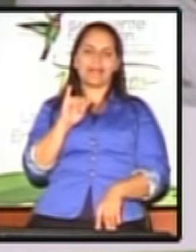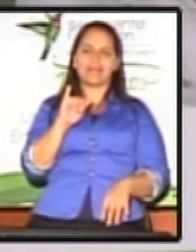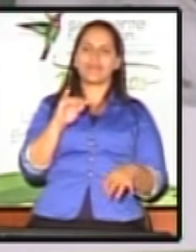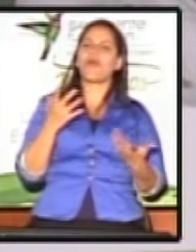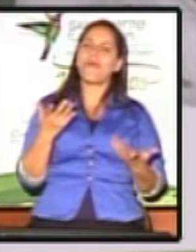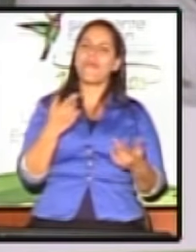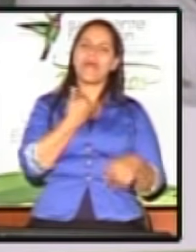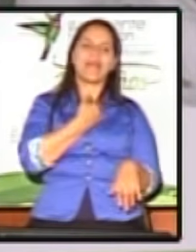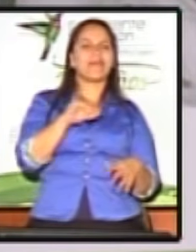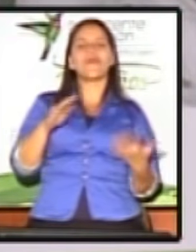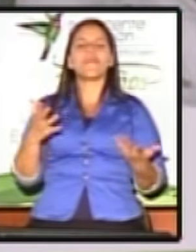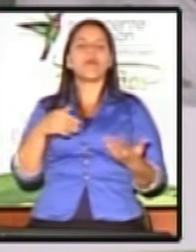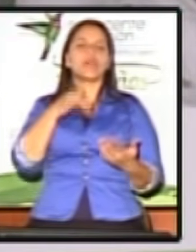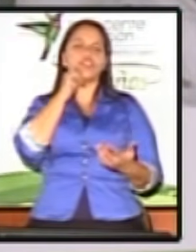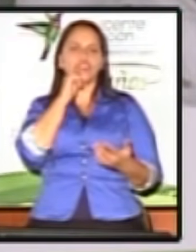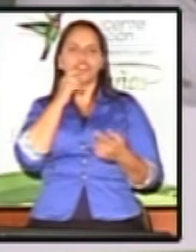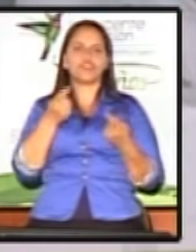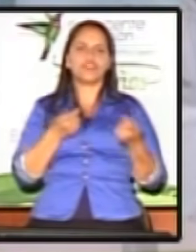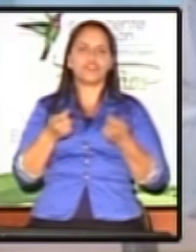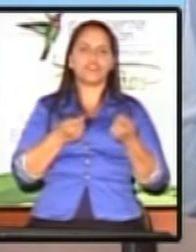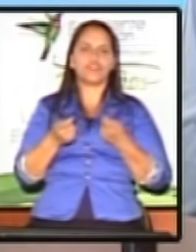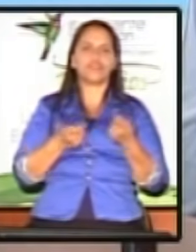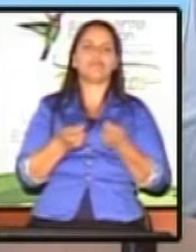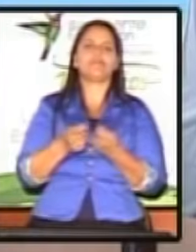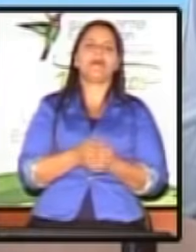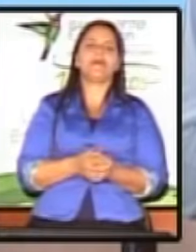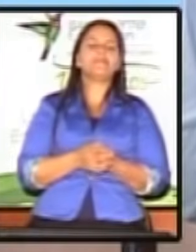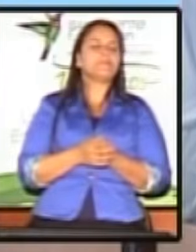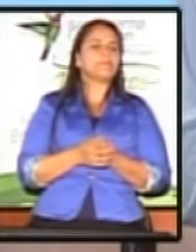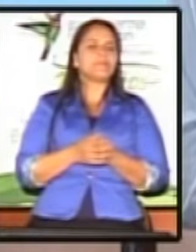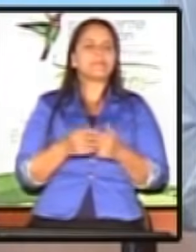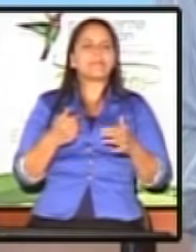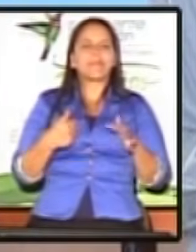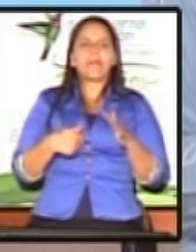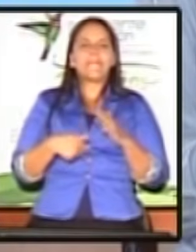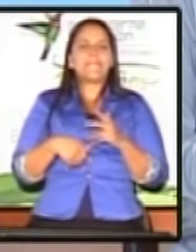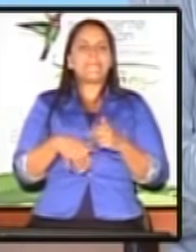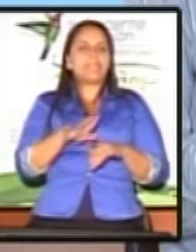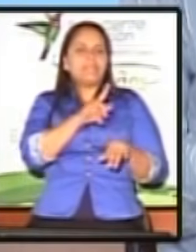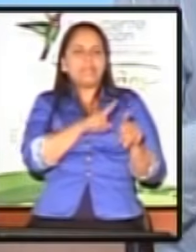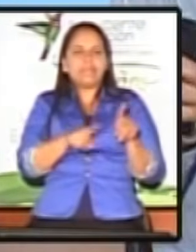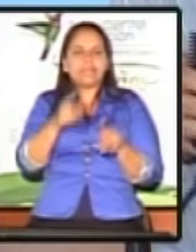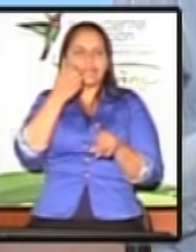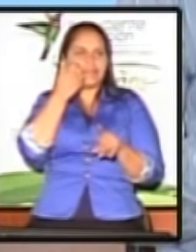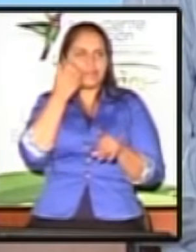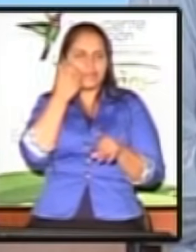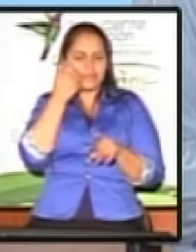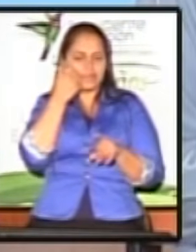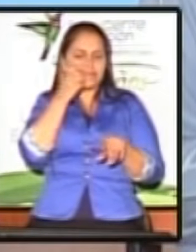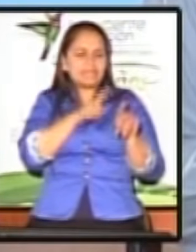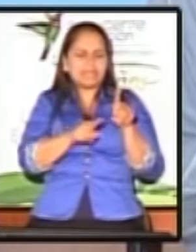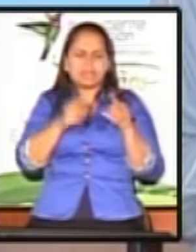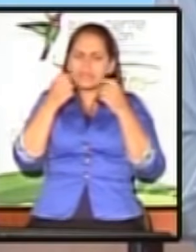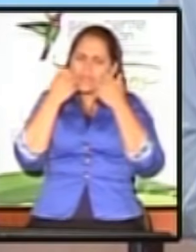esfínteres. Y la manifestación más avanzada de enfermedad, salvo unas